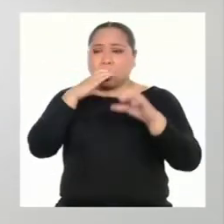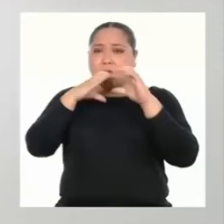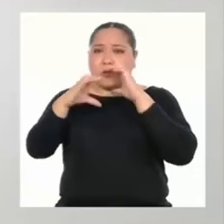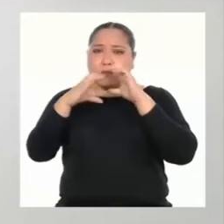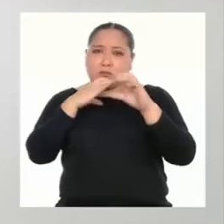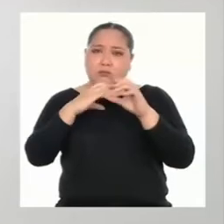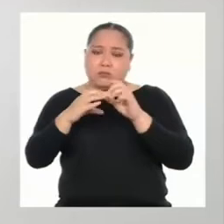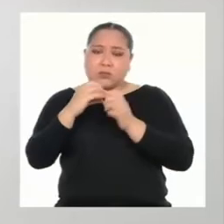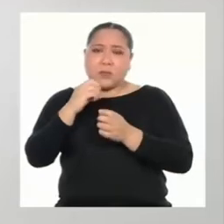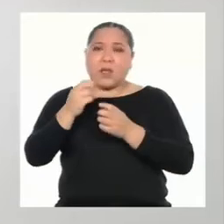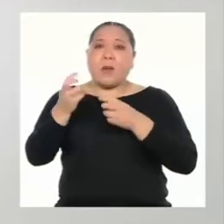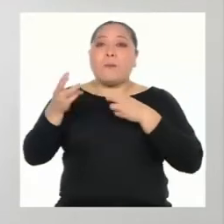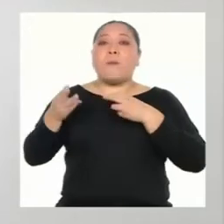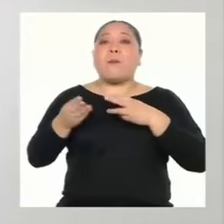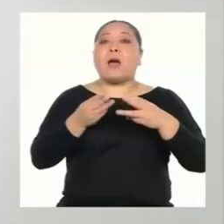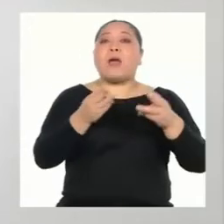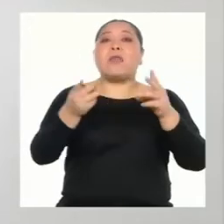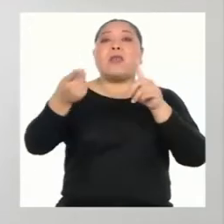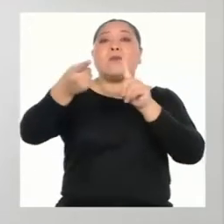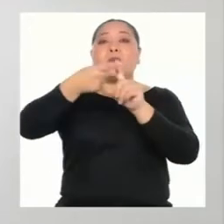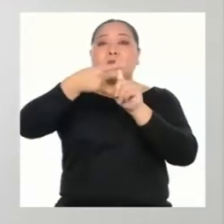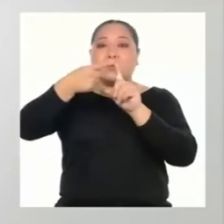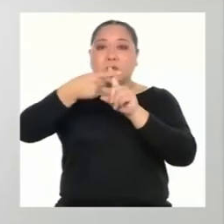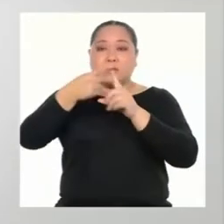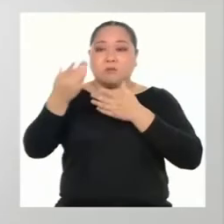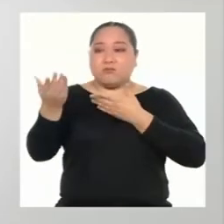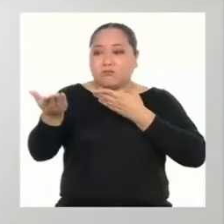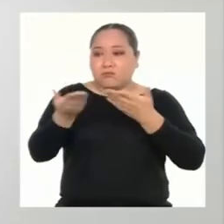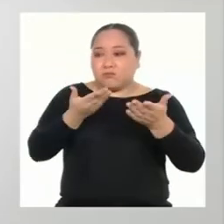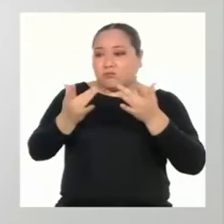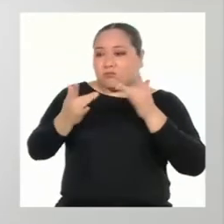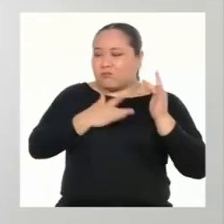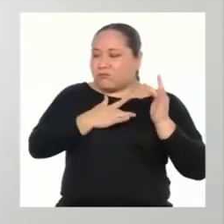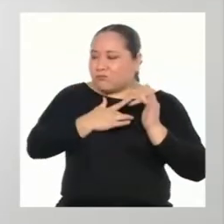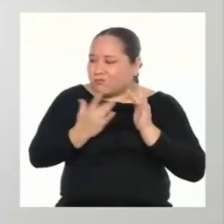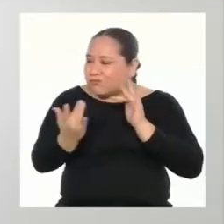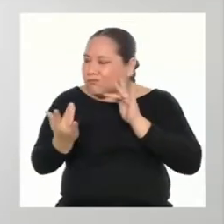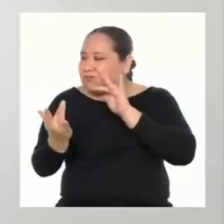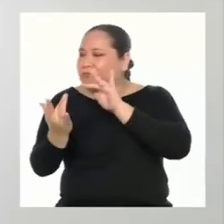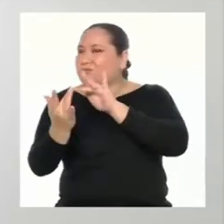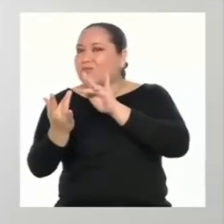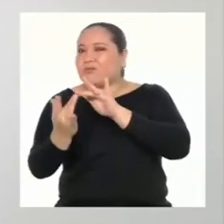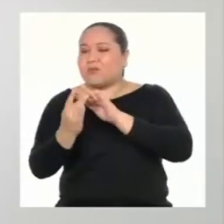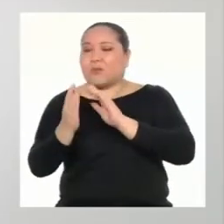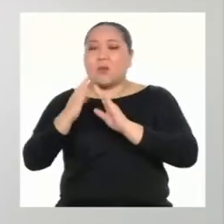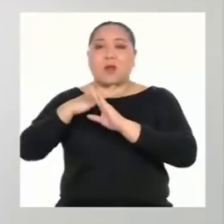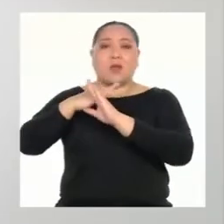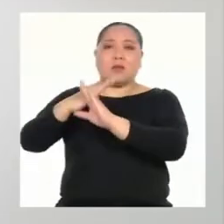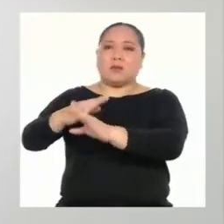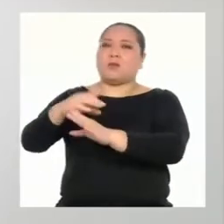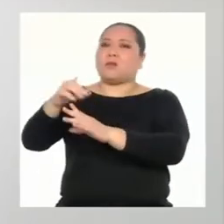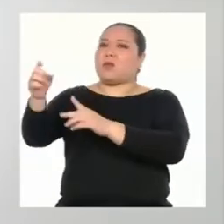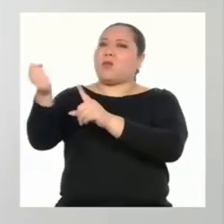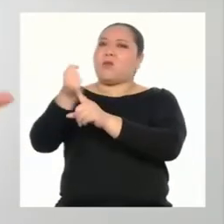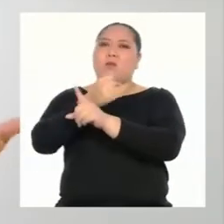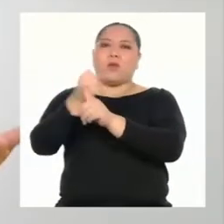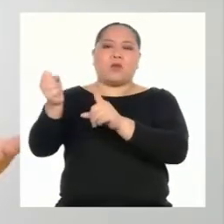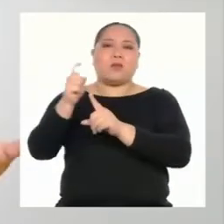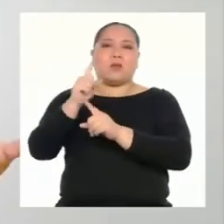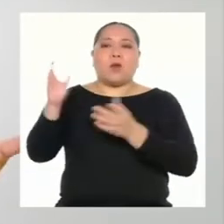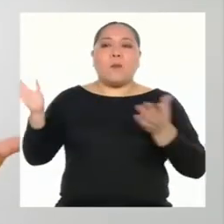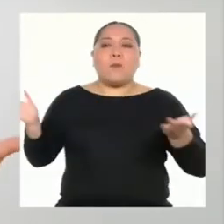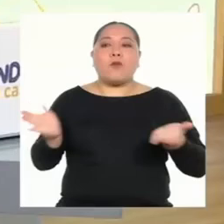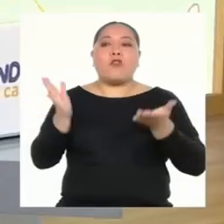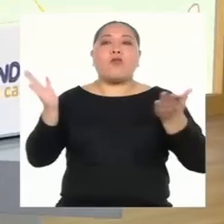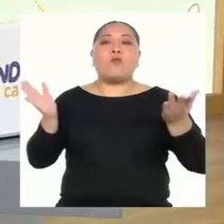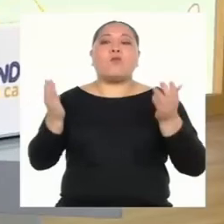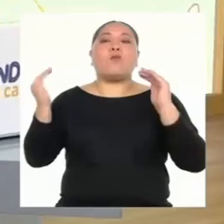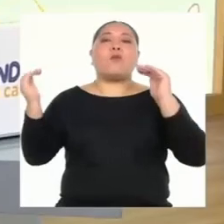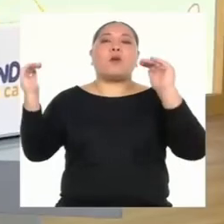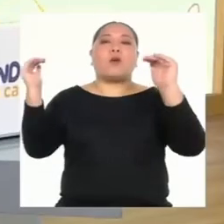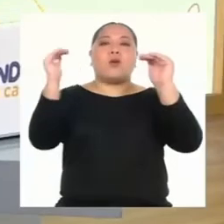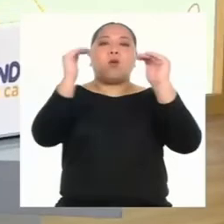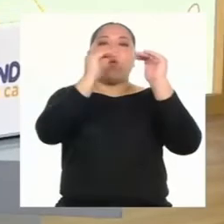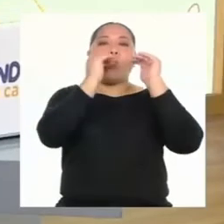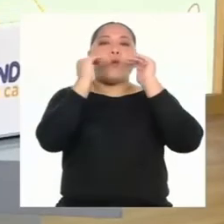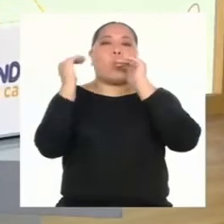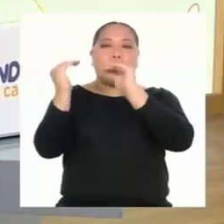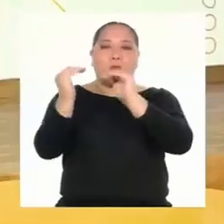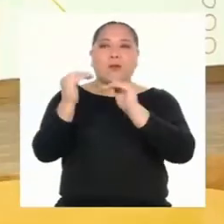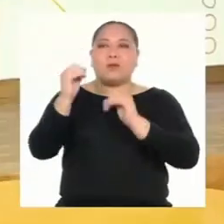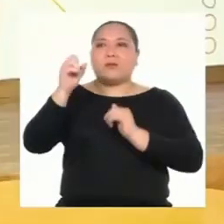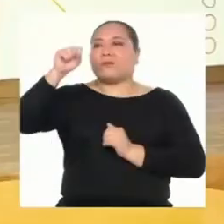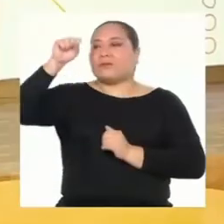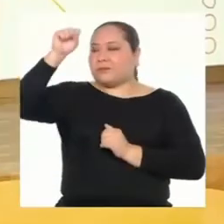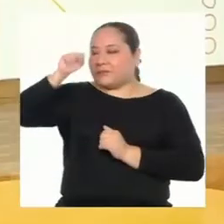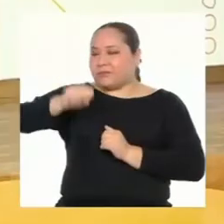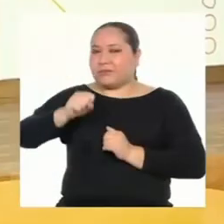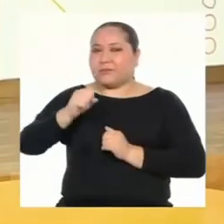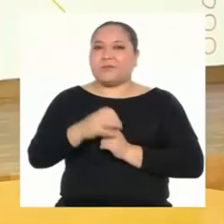comunicándose asertivamente, con empatía, rechazando todo tipo de violencia y promoviendo la igualdad. Por supuesto